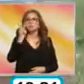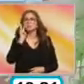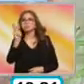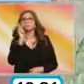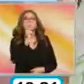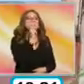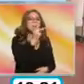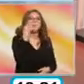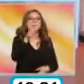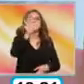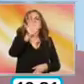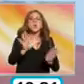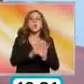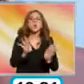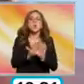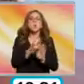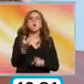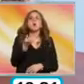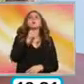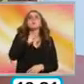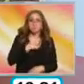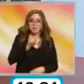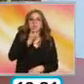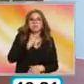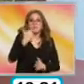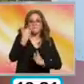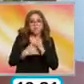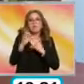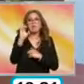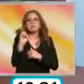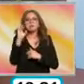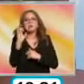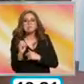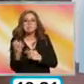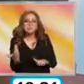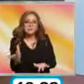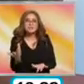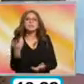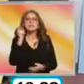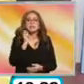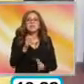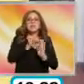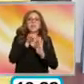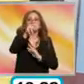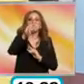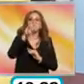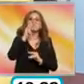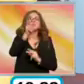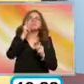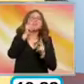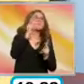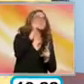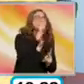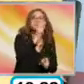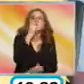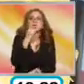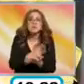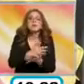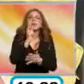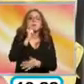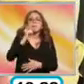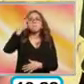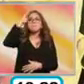la asimilamos, la digerimos. Ahí, a tú eso que ya estás voy. hablando de Tragarla sin masticar es Claro. el equivalente a pensar en automático. Y